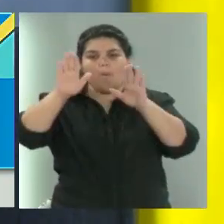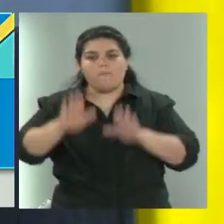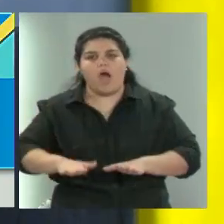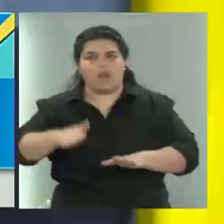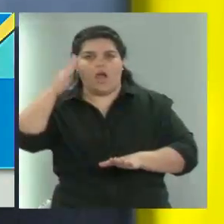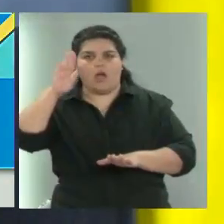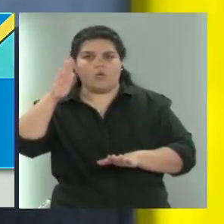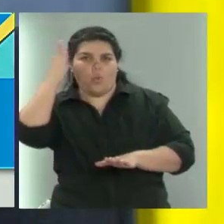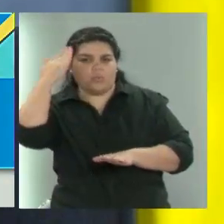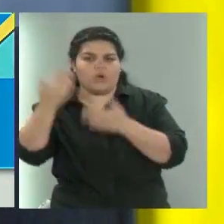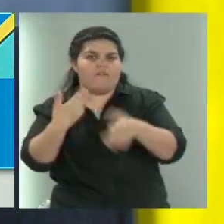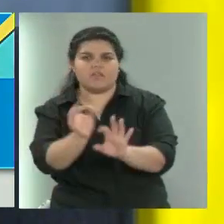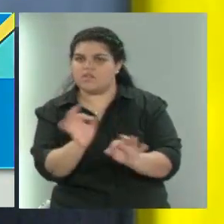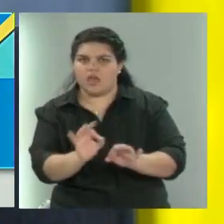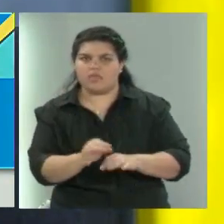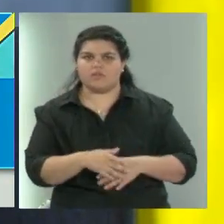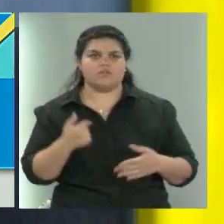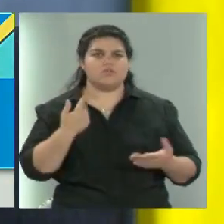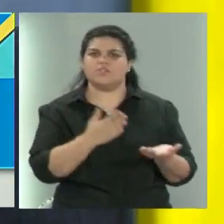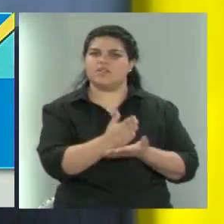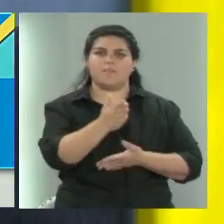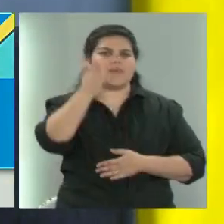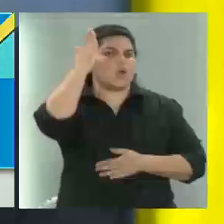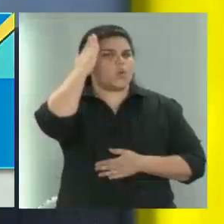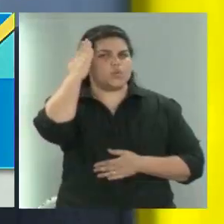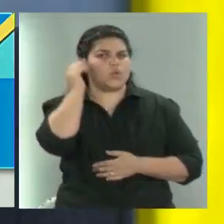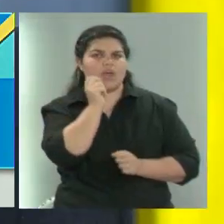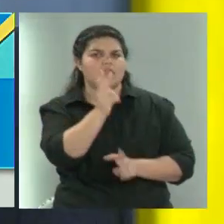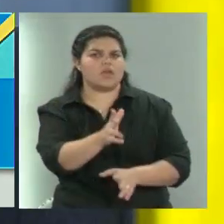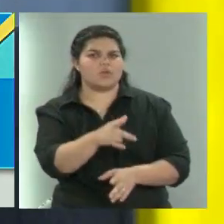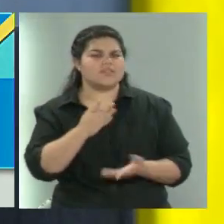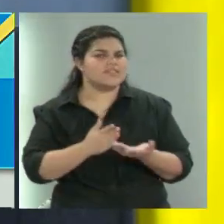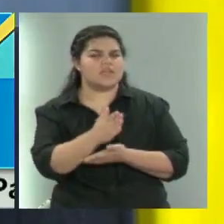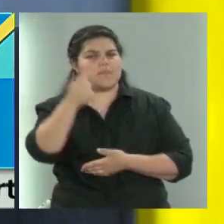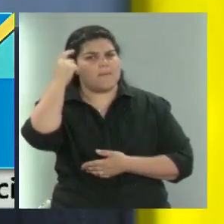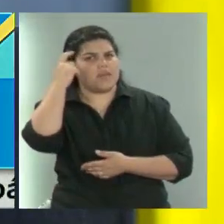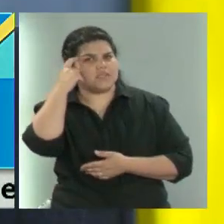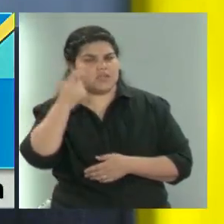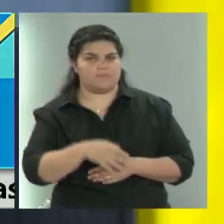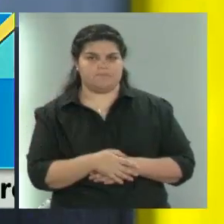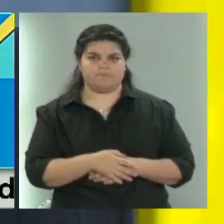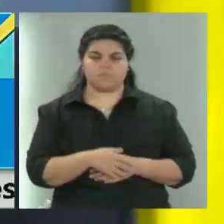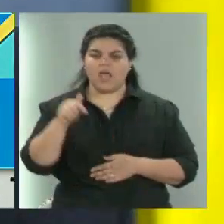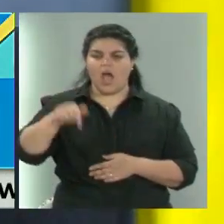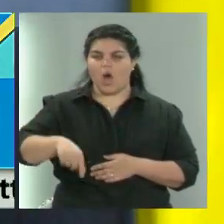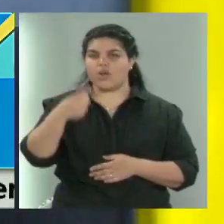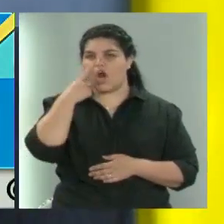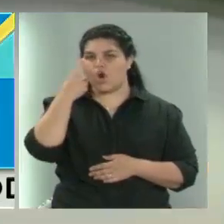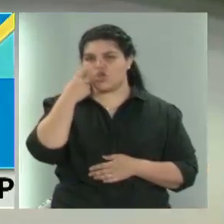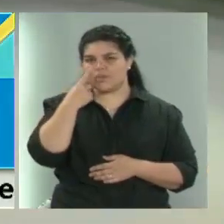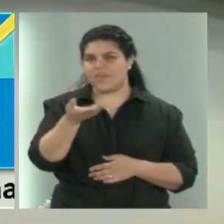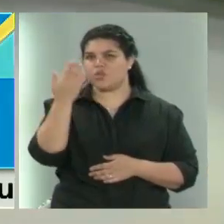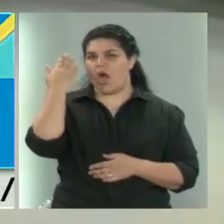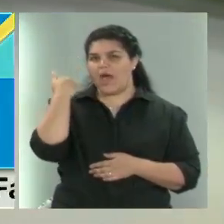cultura. Yo hago pasar mucho por la cultura, porque el conocimiento en realidad es mucho más fácil ahora que hace muchos